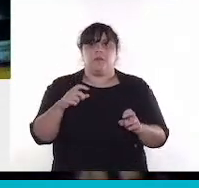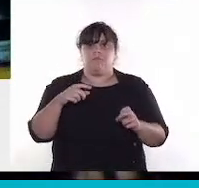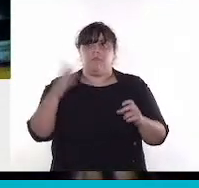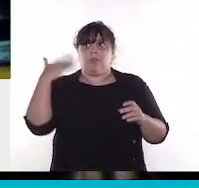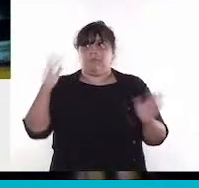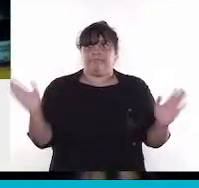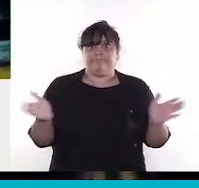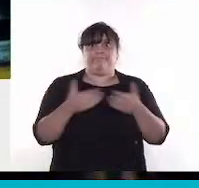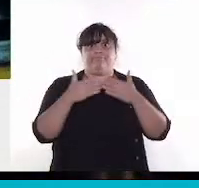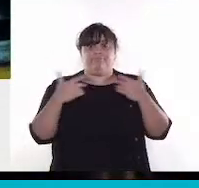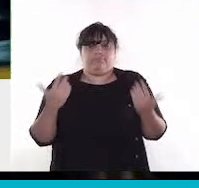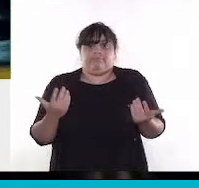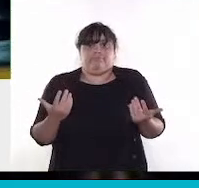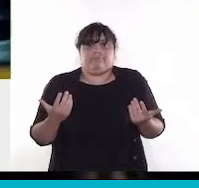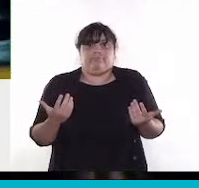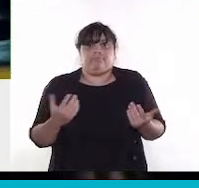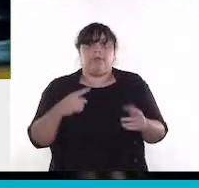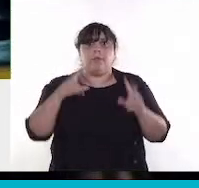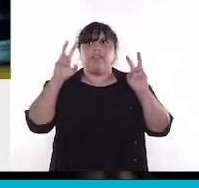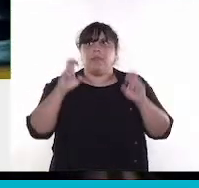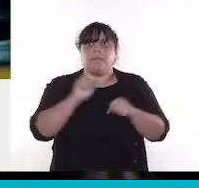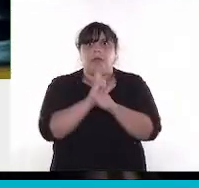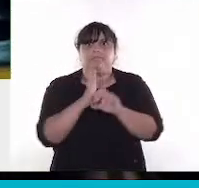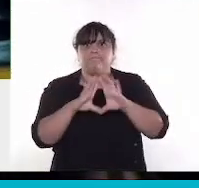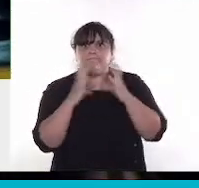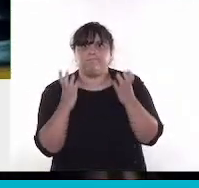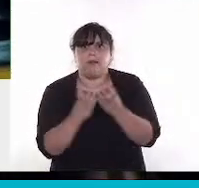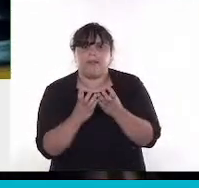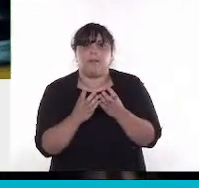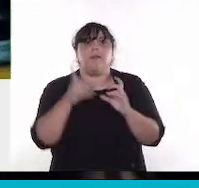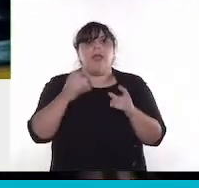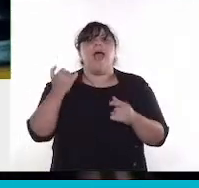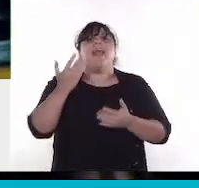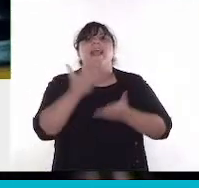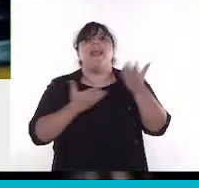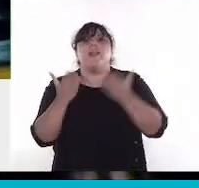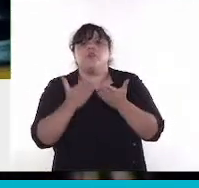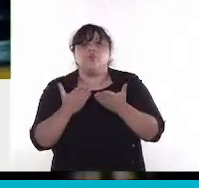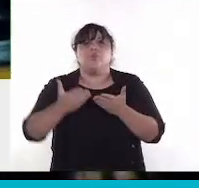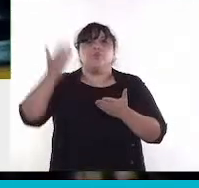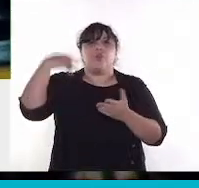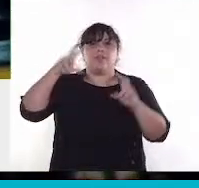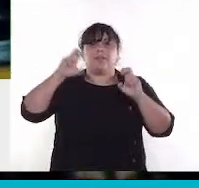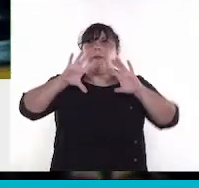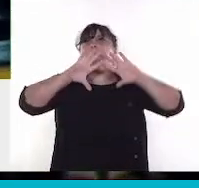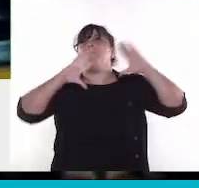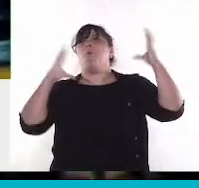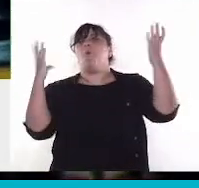nuestro caso. Y si bien existen estudios respecto del impacto de la pandemia a nivel global,